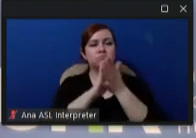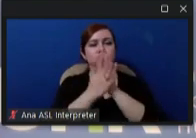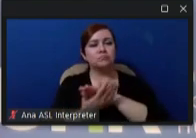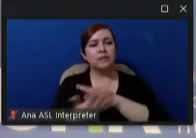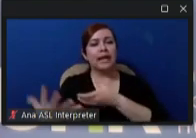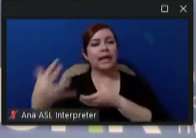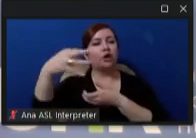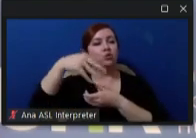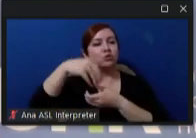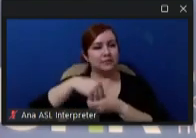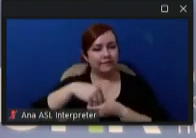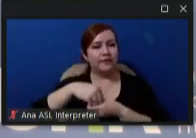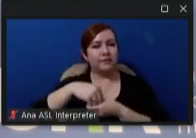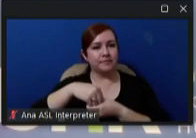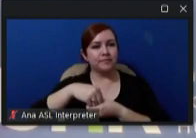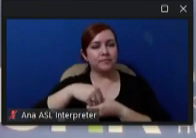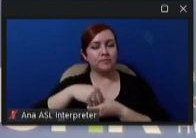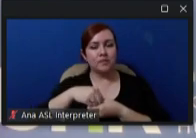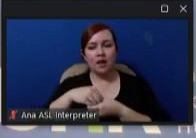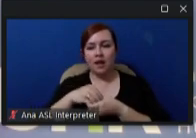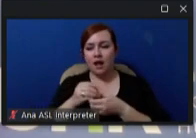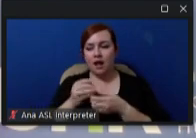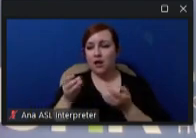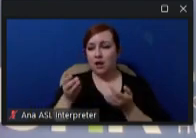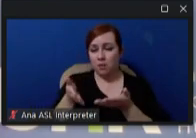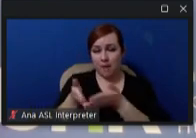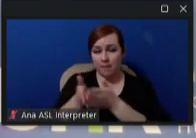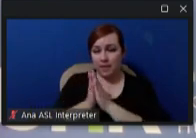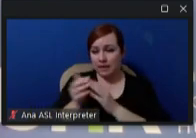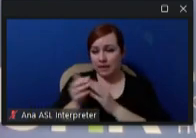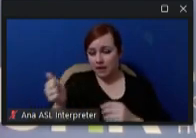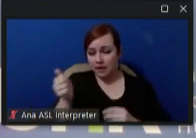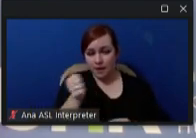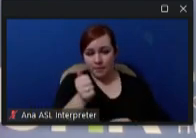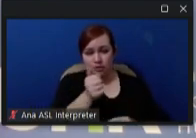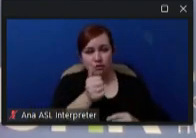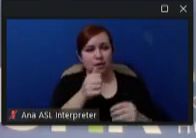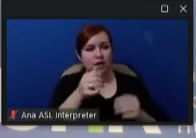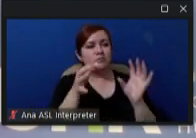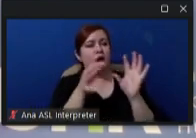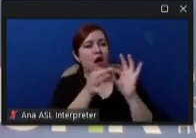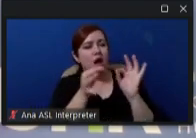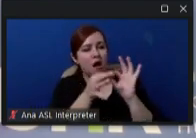persona, les voy a pedir que tome la palabra, lo haga